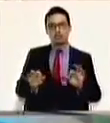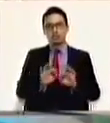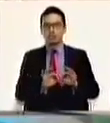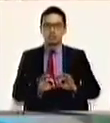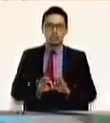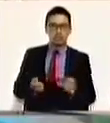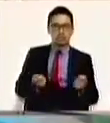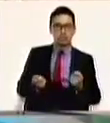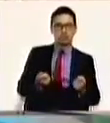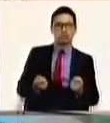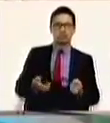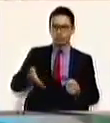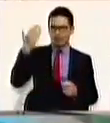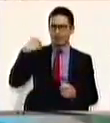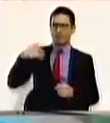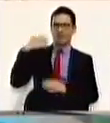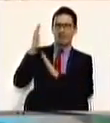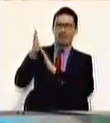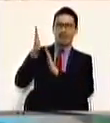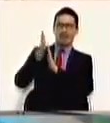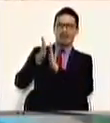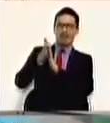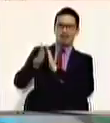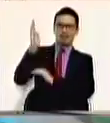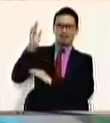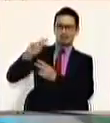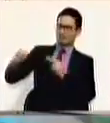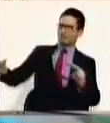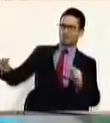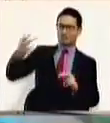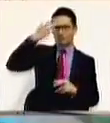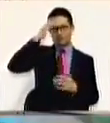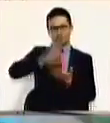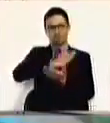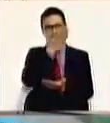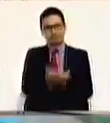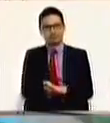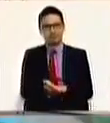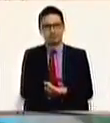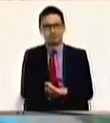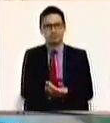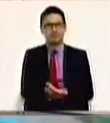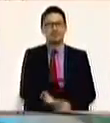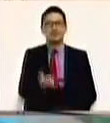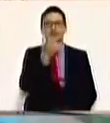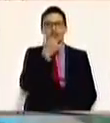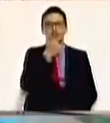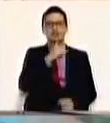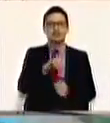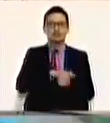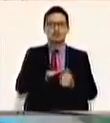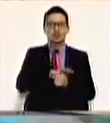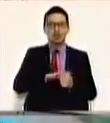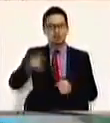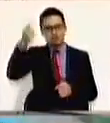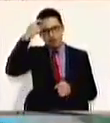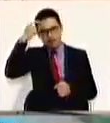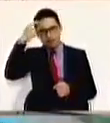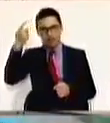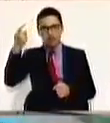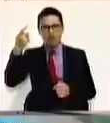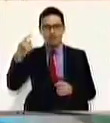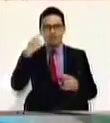discurso exactamente contrario. ¿Qué pasó de un momento a otro? ¿Qué es lo que está operando no en la cabeza, sino en los